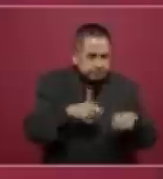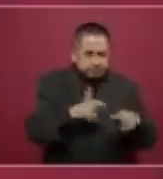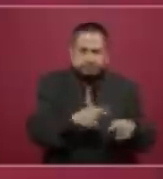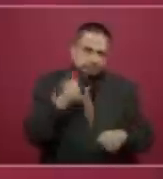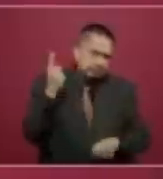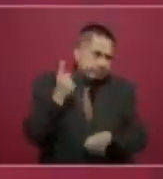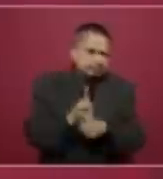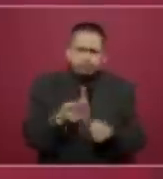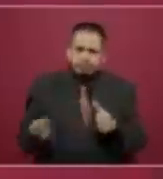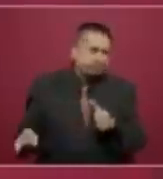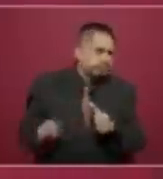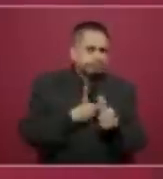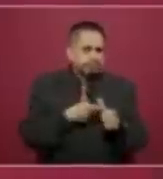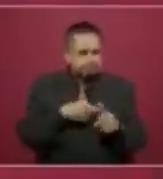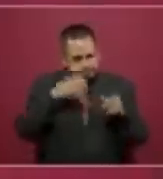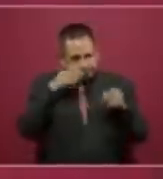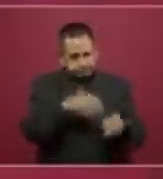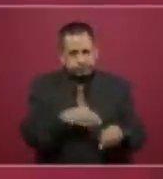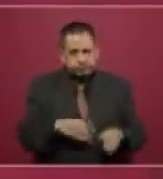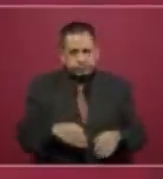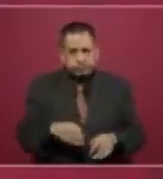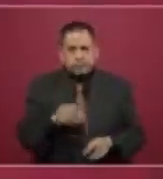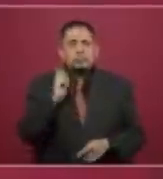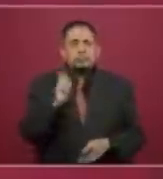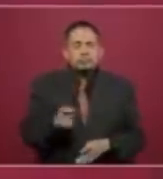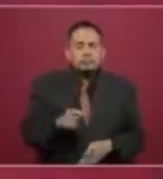primero los más